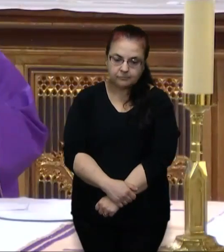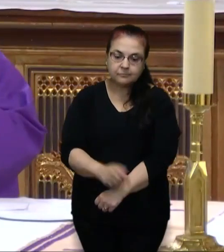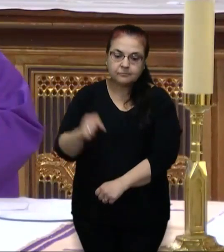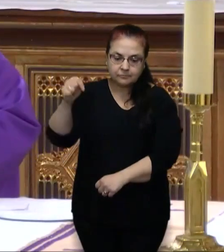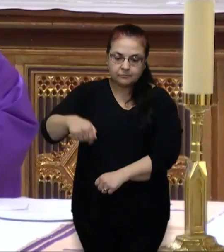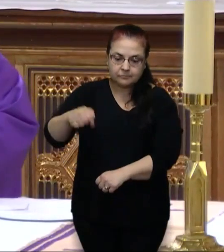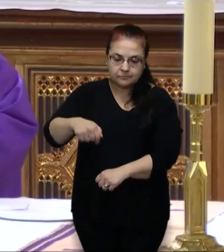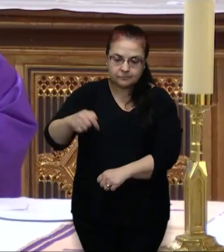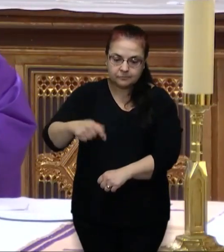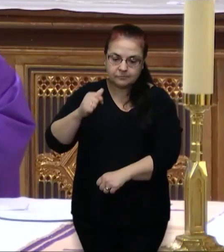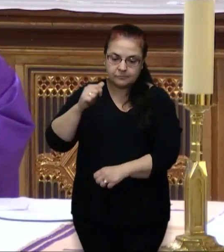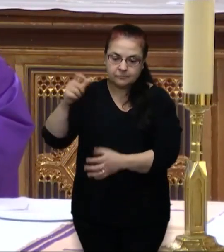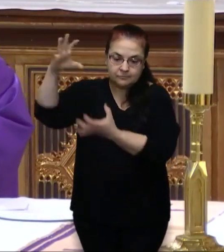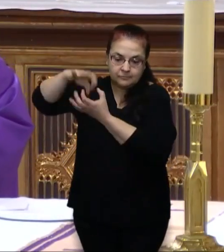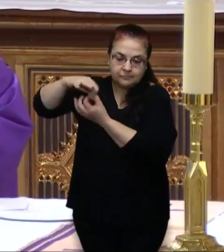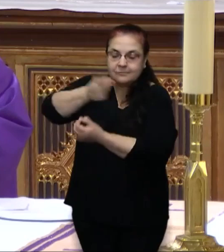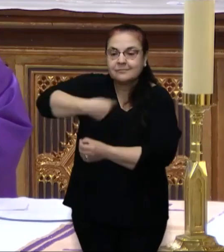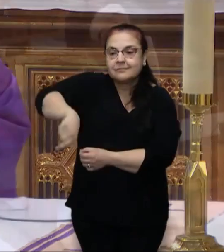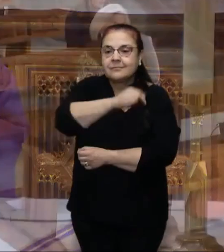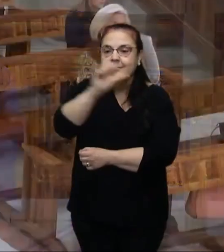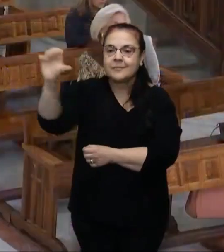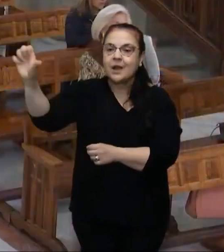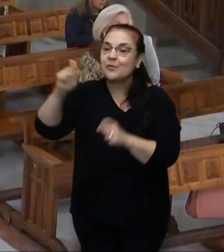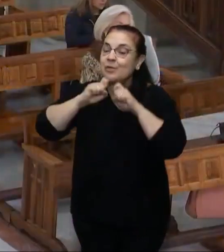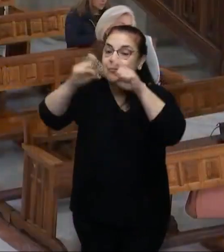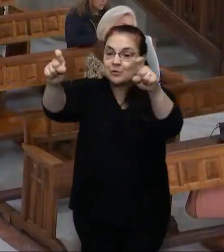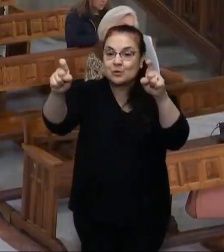Este es el sacramento de nuestra fe.